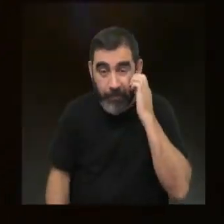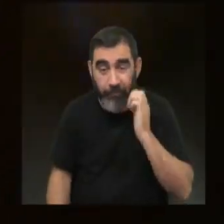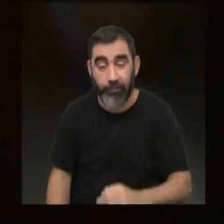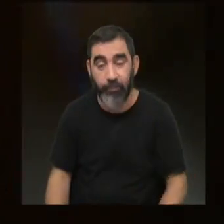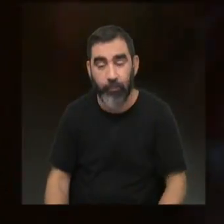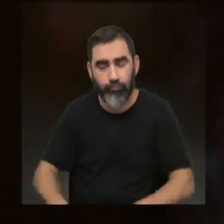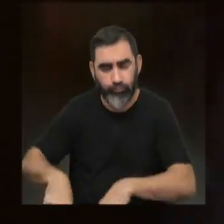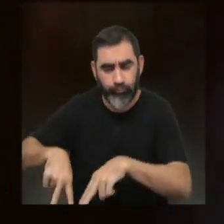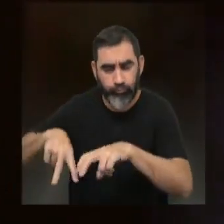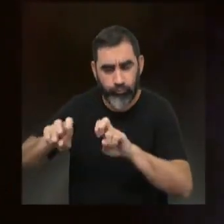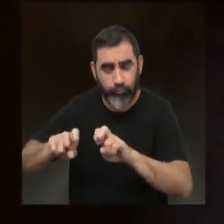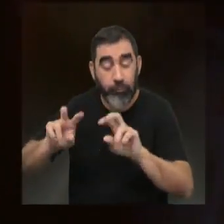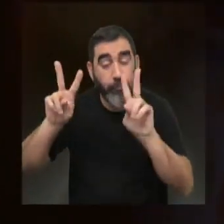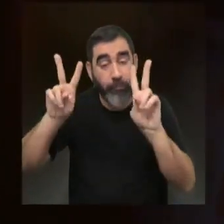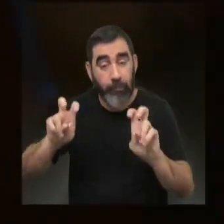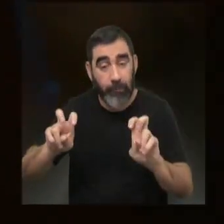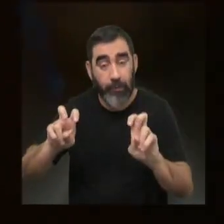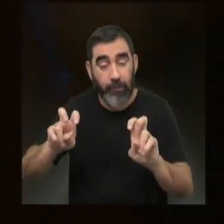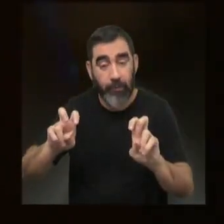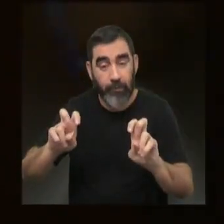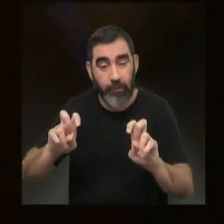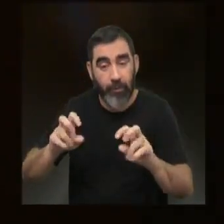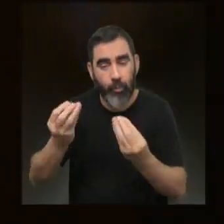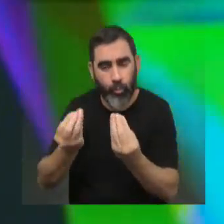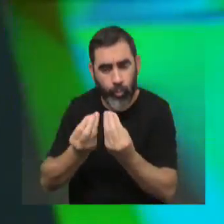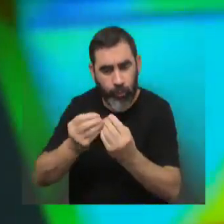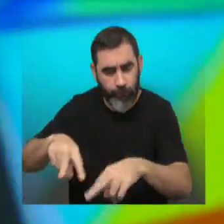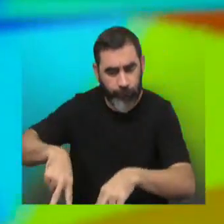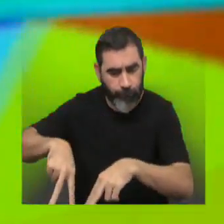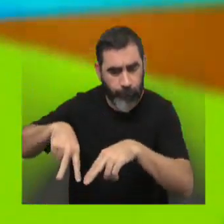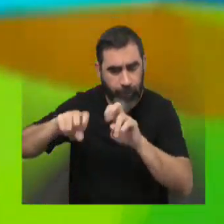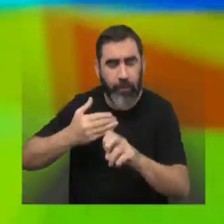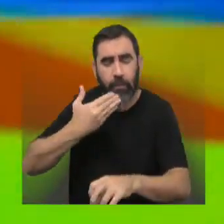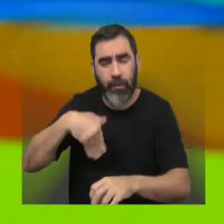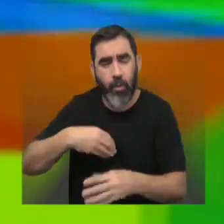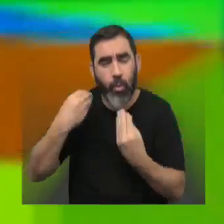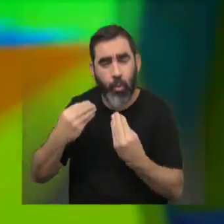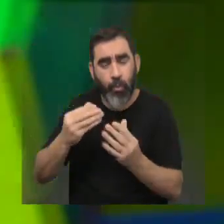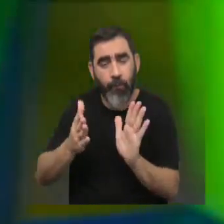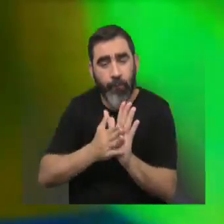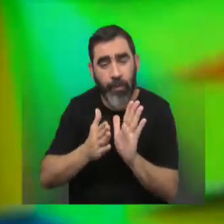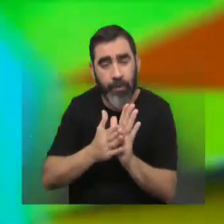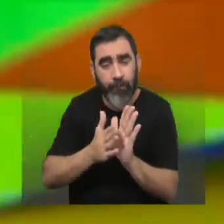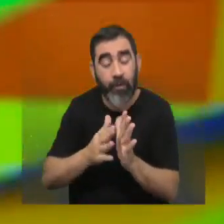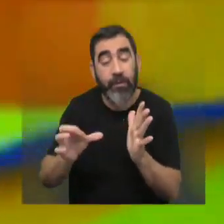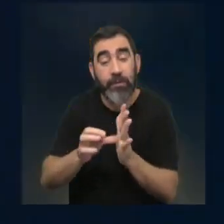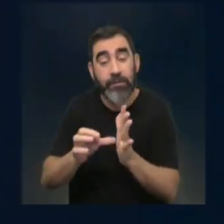fueron estudiados desde la perspectiva o hubo mucha investigación para entender cómo hacer verificación de sistemas